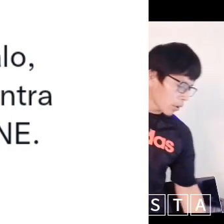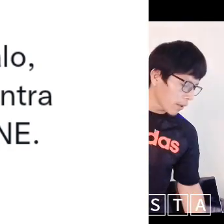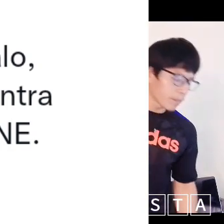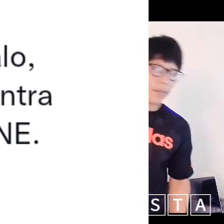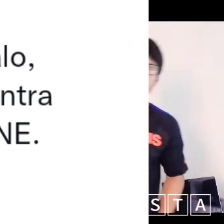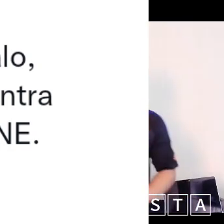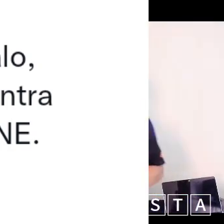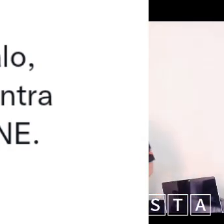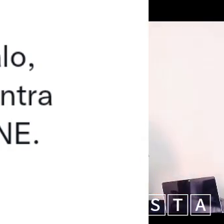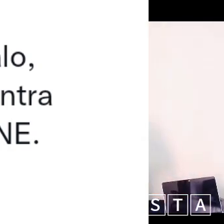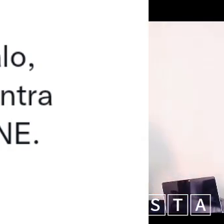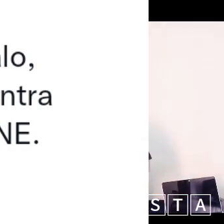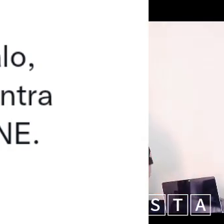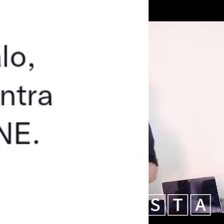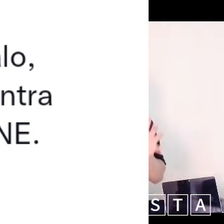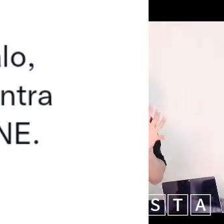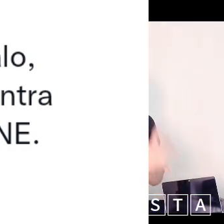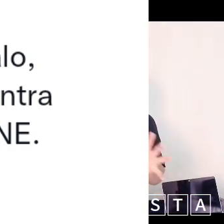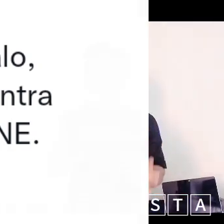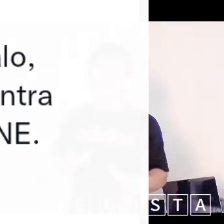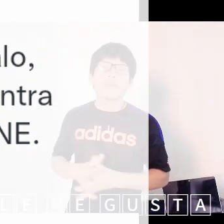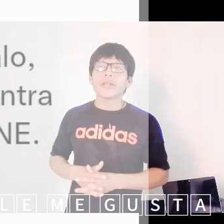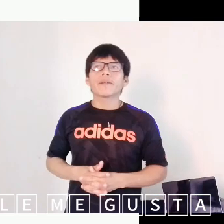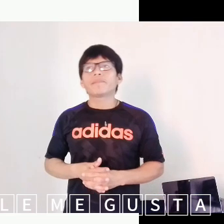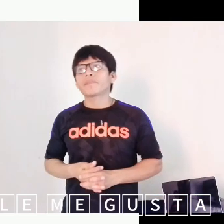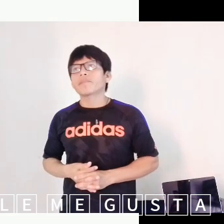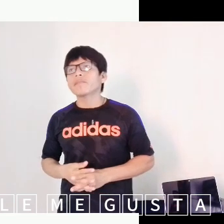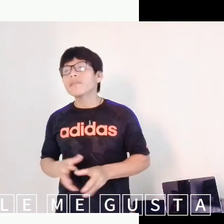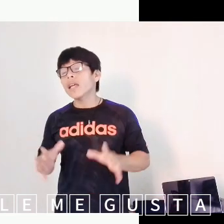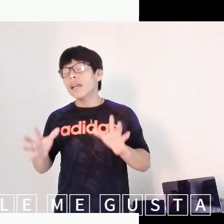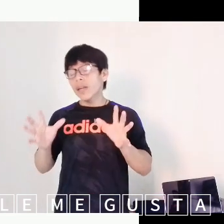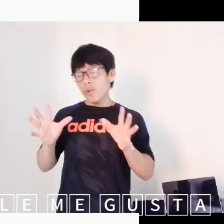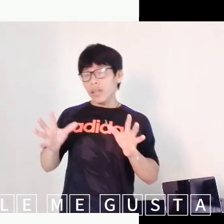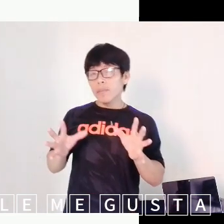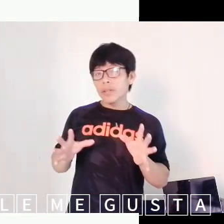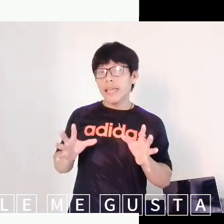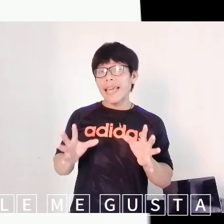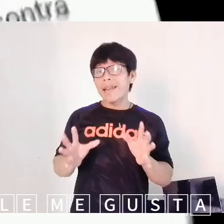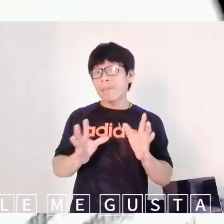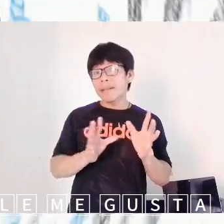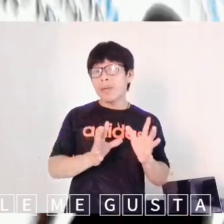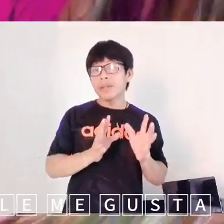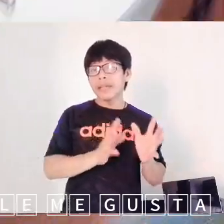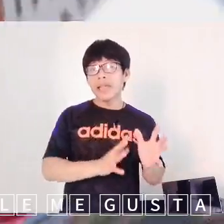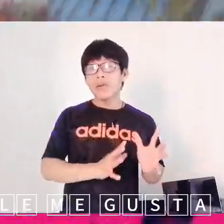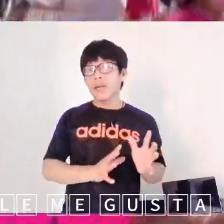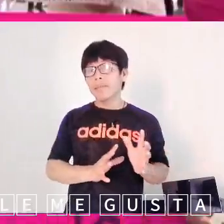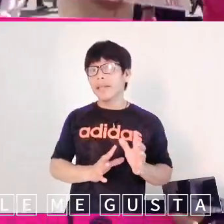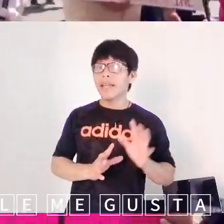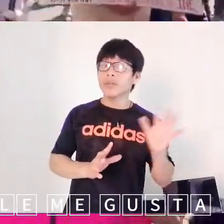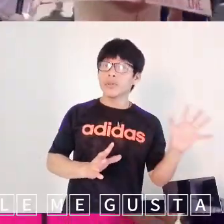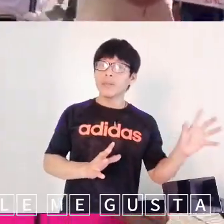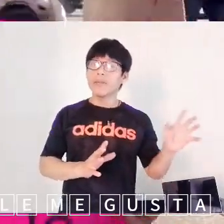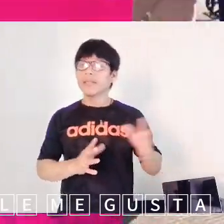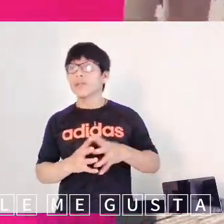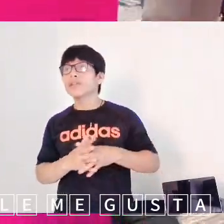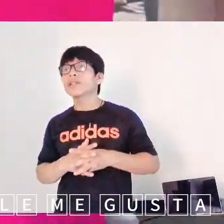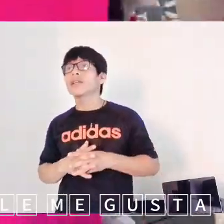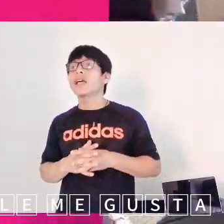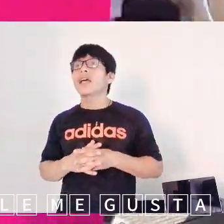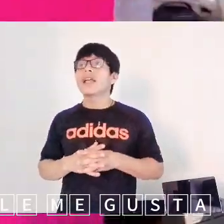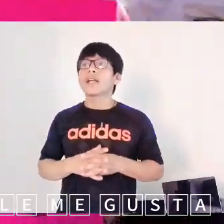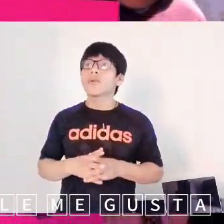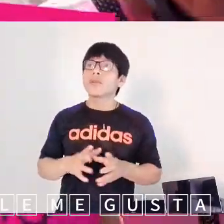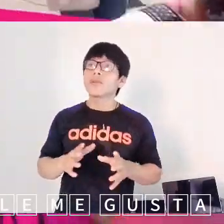no se toca. Bueno, vamos a hacer memoria. Recordemos que el pasado 13 de noviembre del año